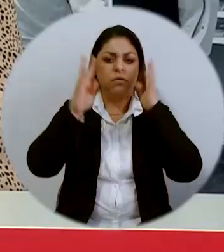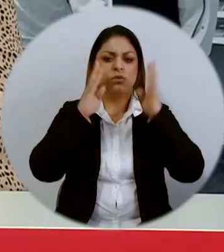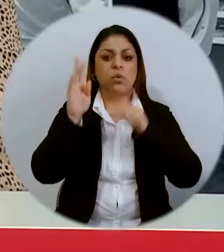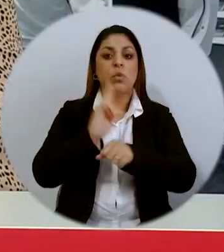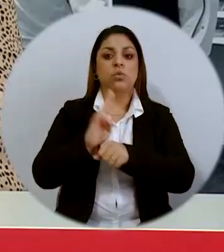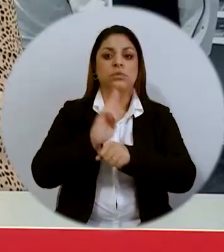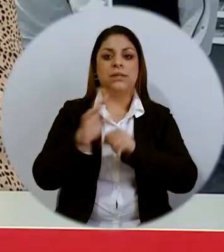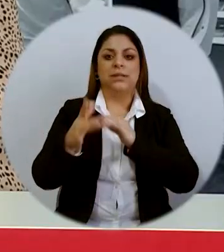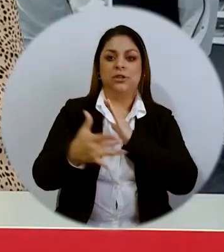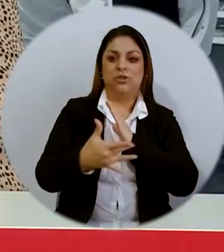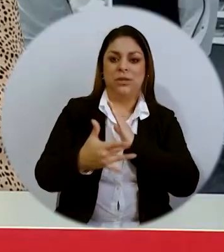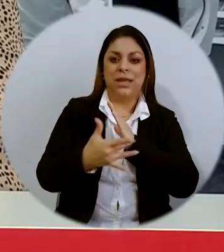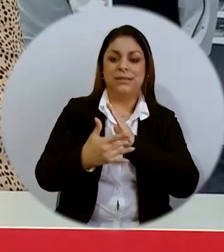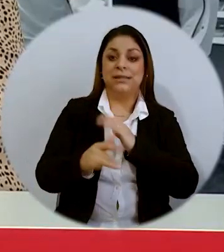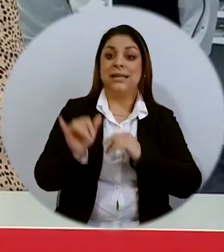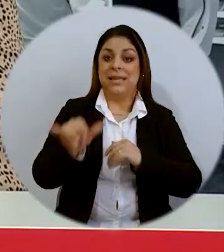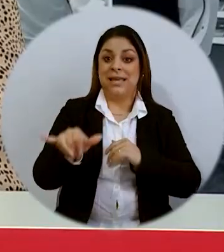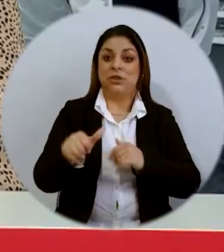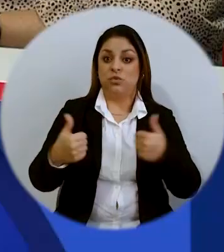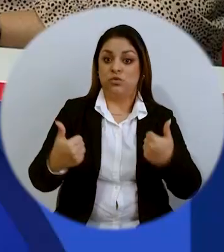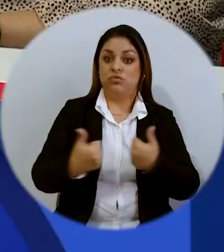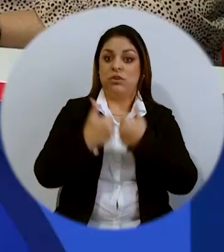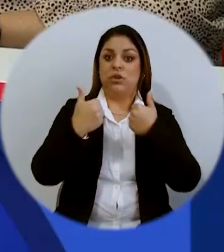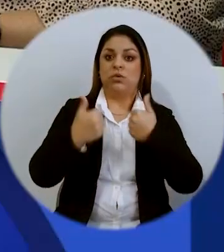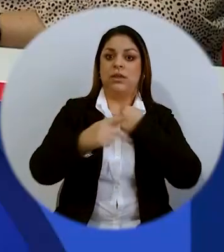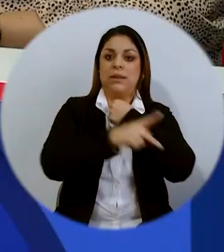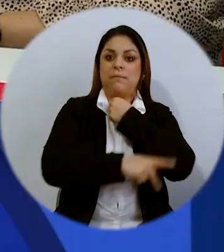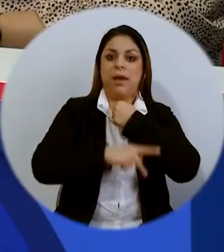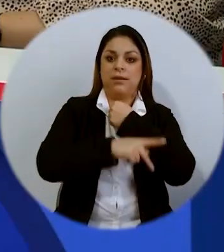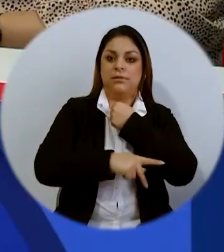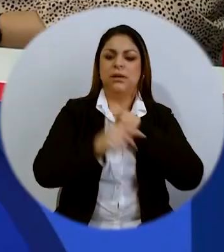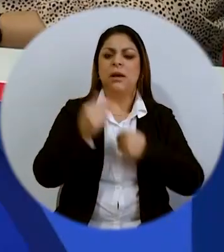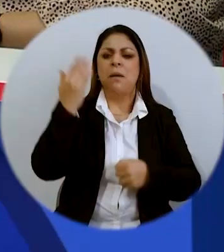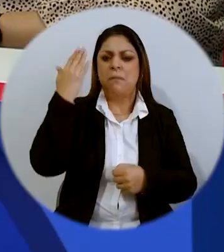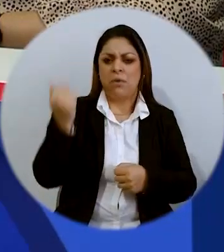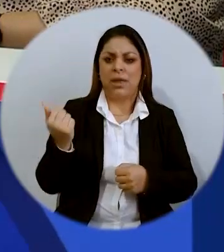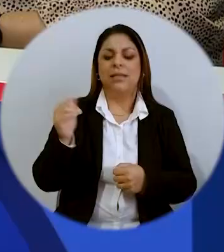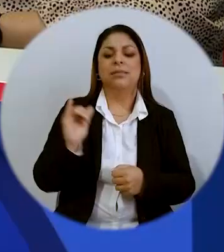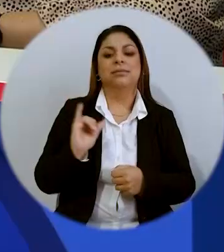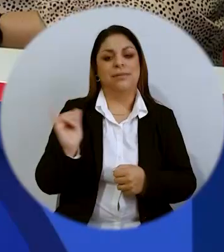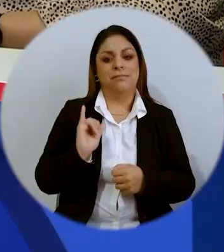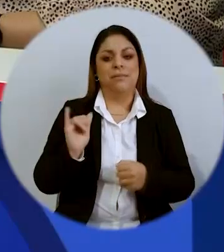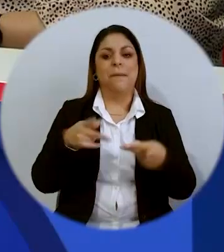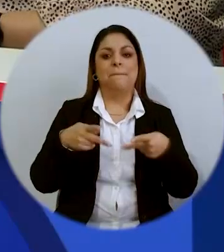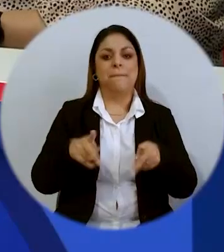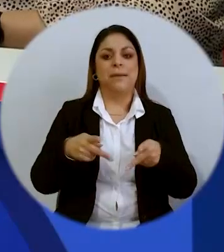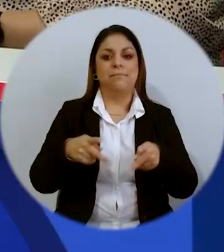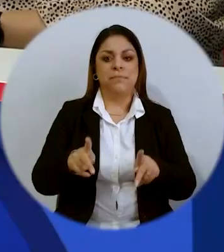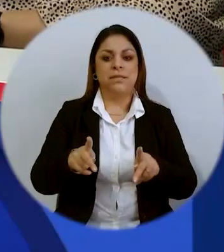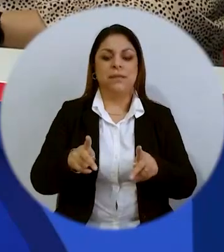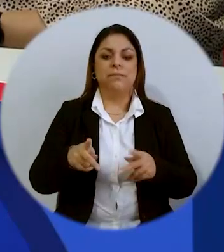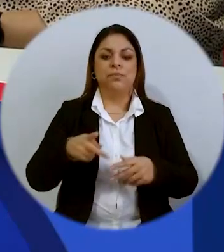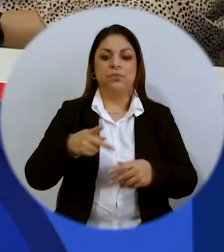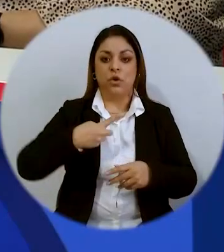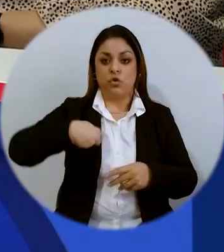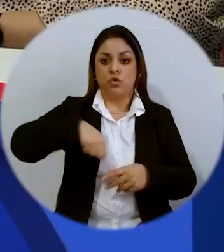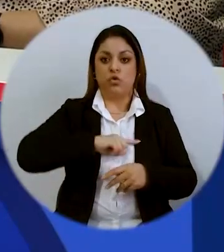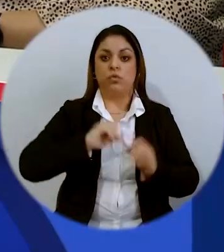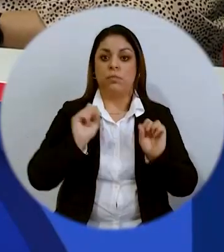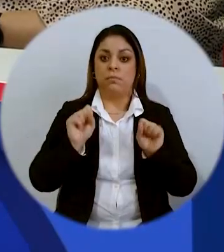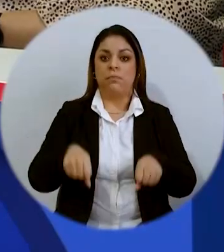de las tecnologías. Y esto es un reto país, porque también nos va a permitir